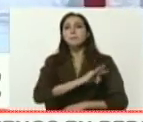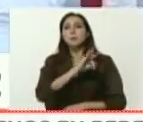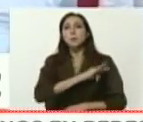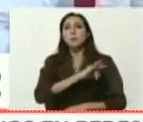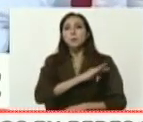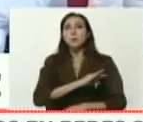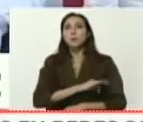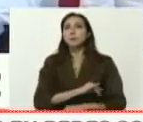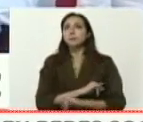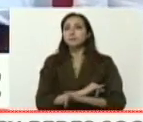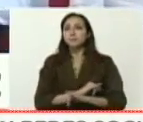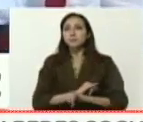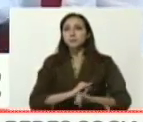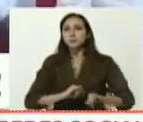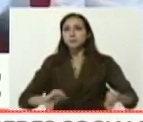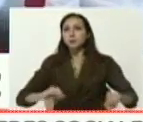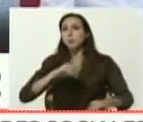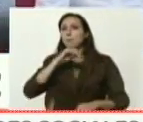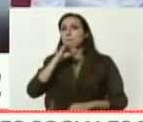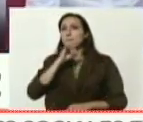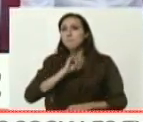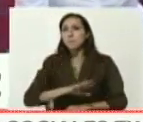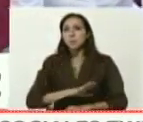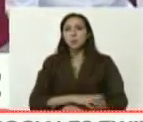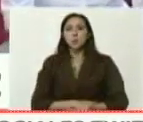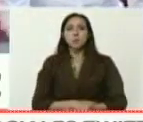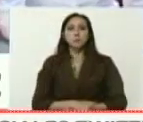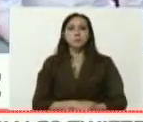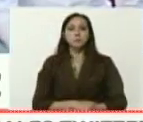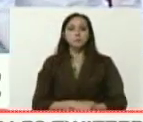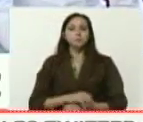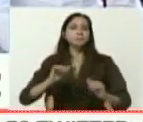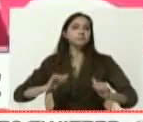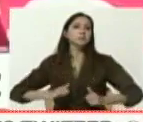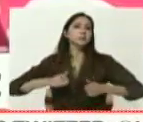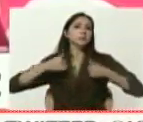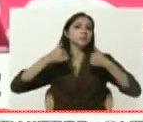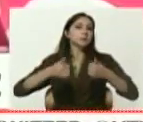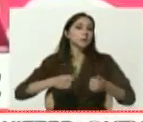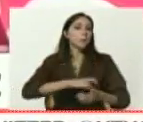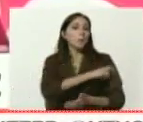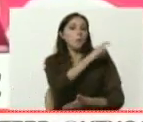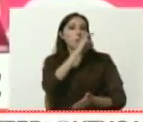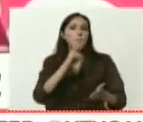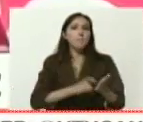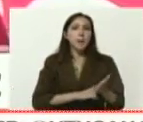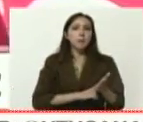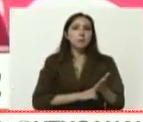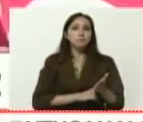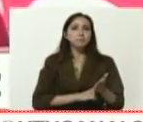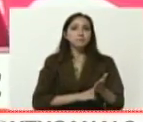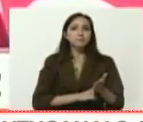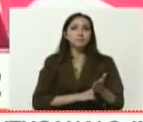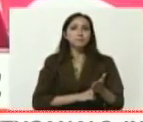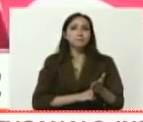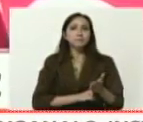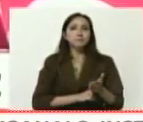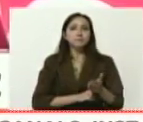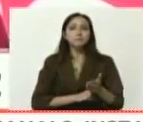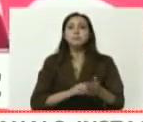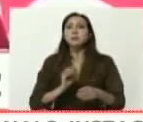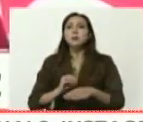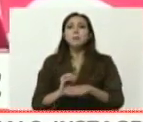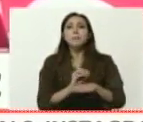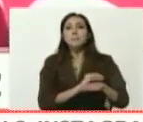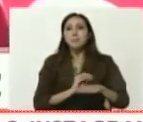su papel histórico y entramos completo, sin pedir nada a cambio,